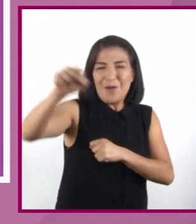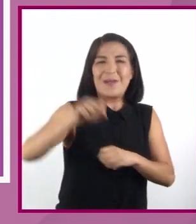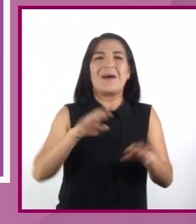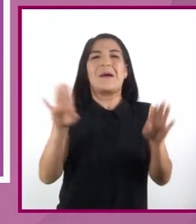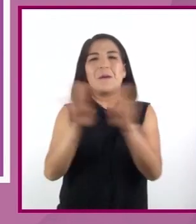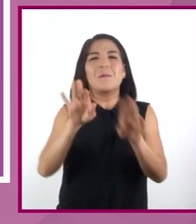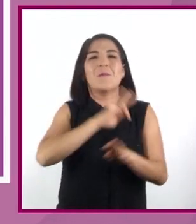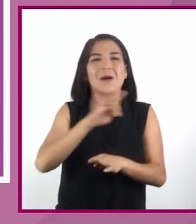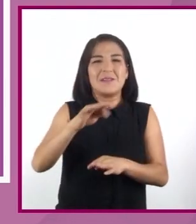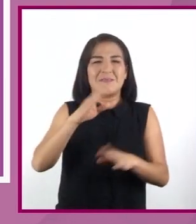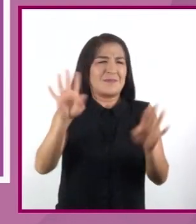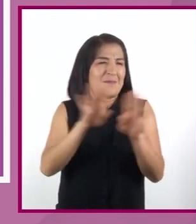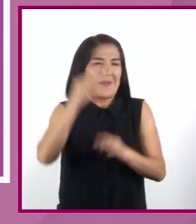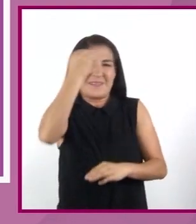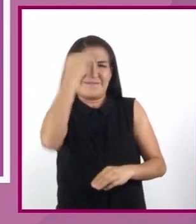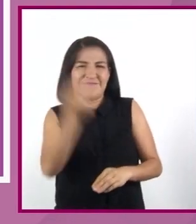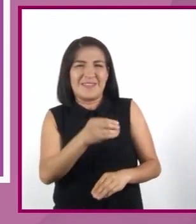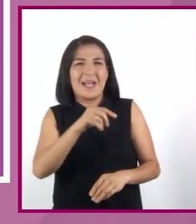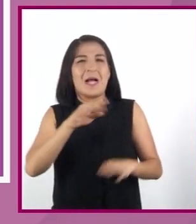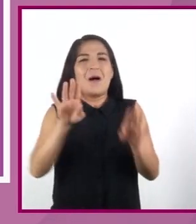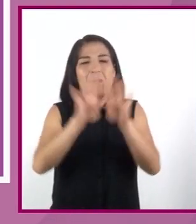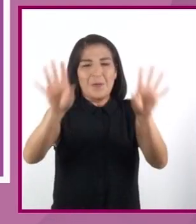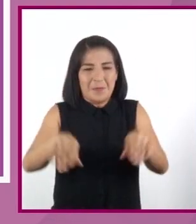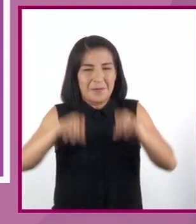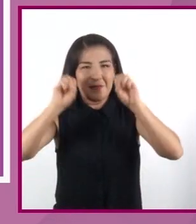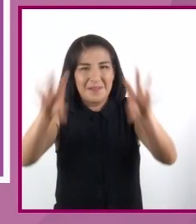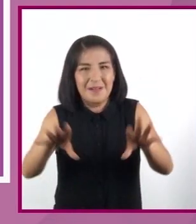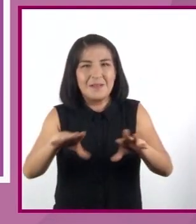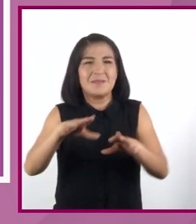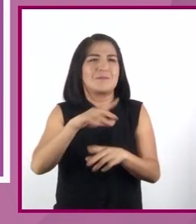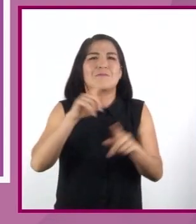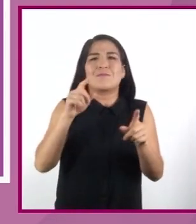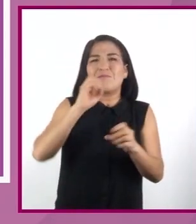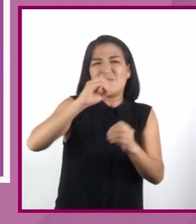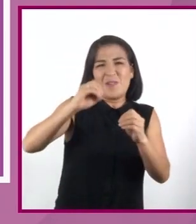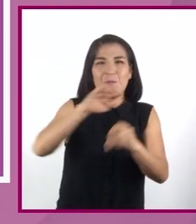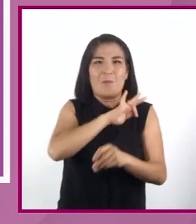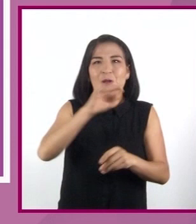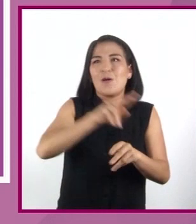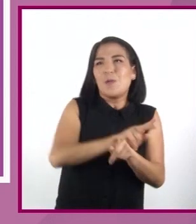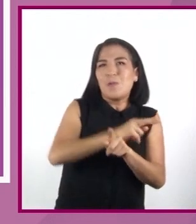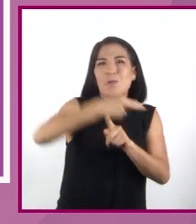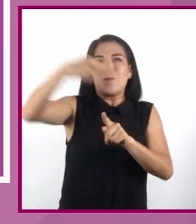desenvuelven son extraños. Hay magia y elementos sobrenaturales.